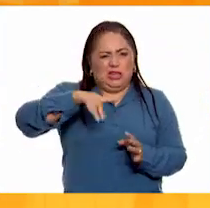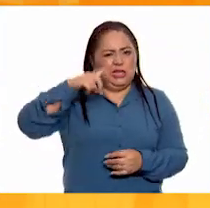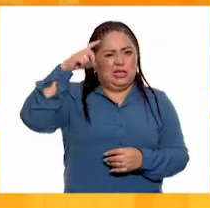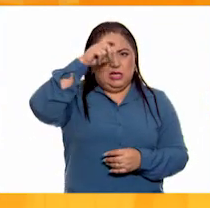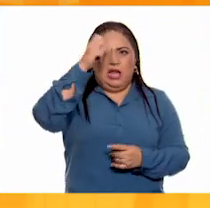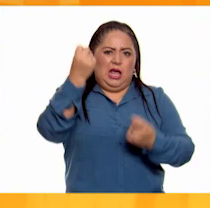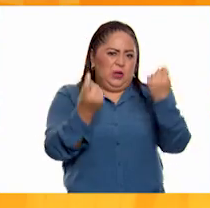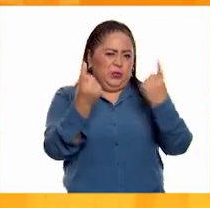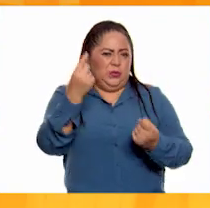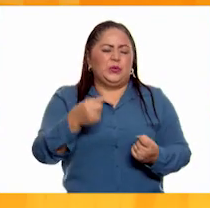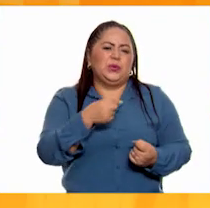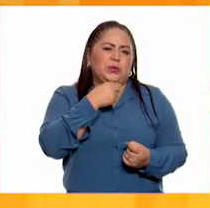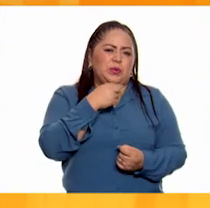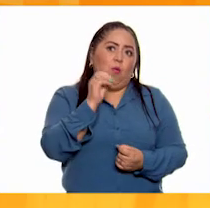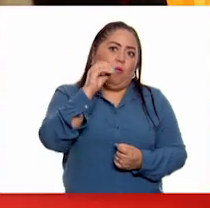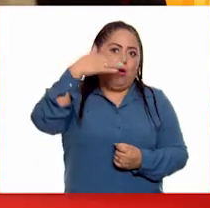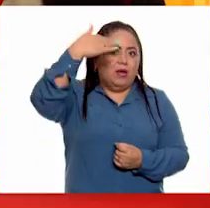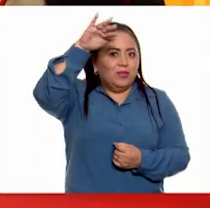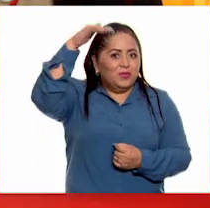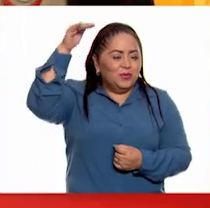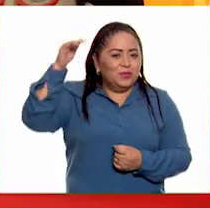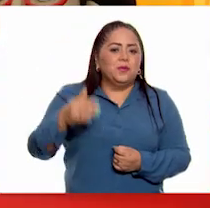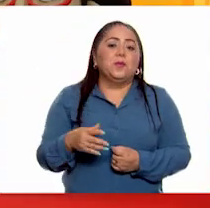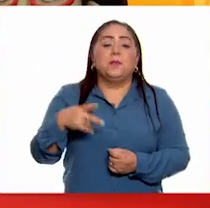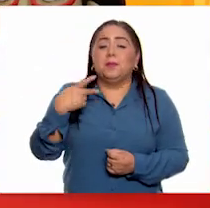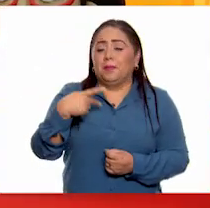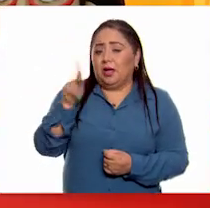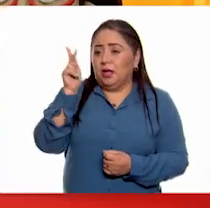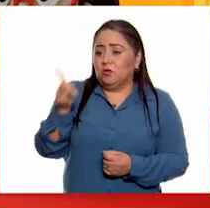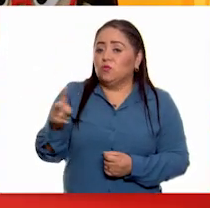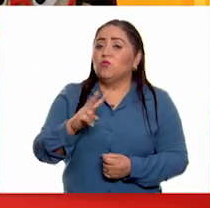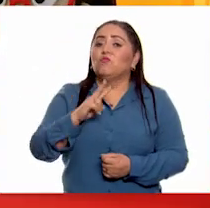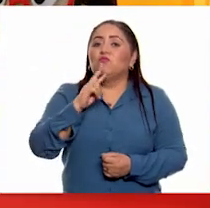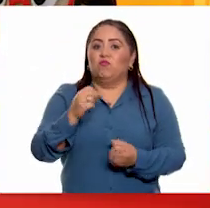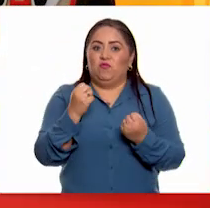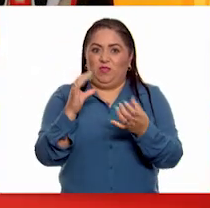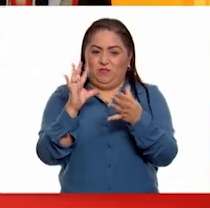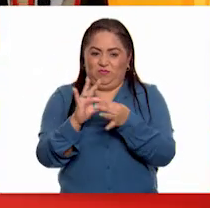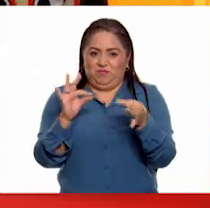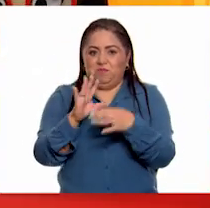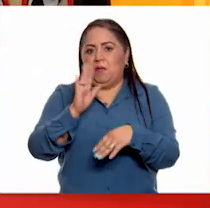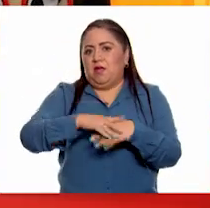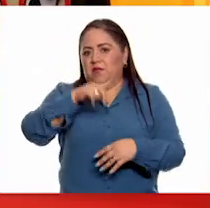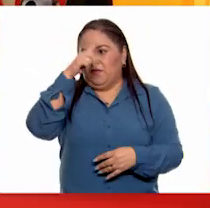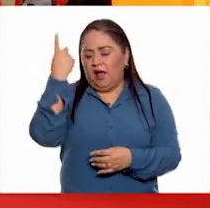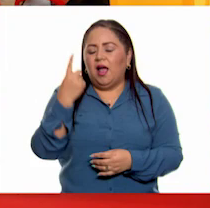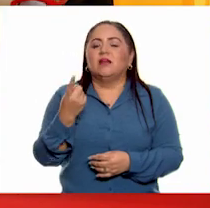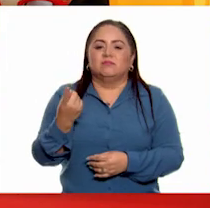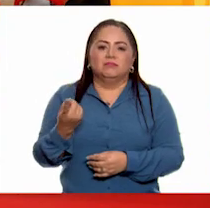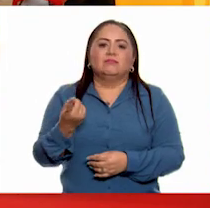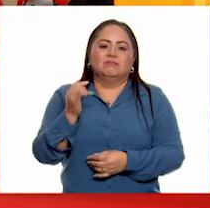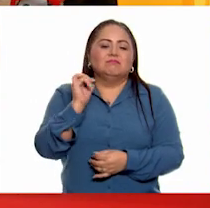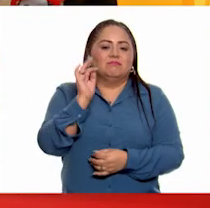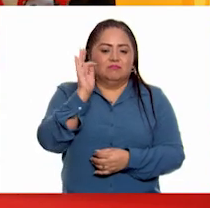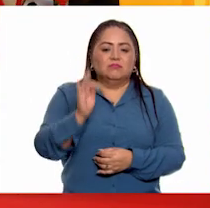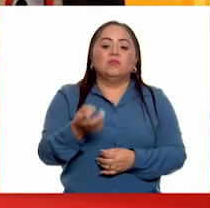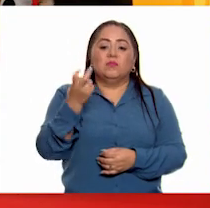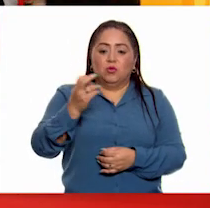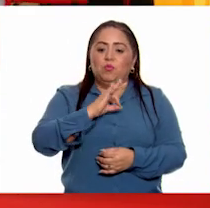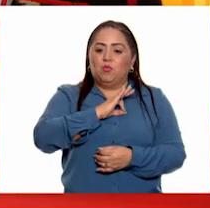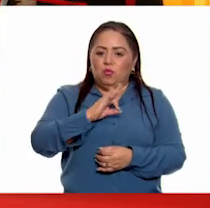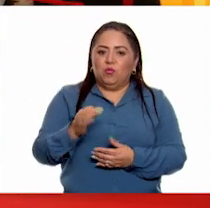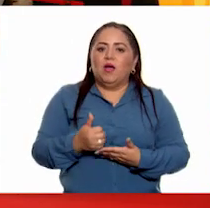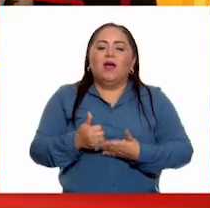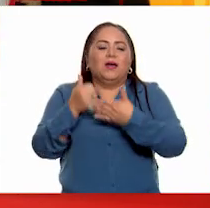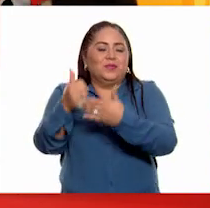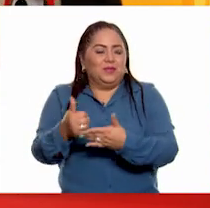para algunos niños o adultos. Pero si hablas en voz alta de algo, es más fácil aceptarlo. Y así podremos